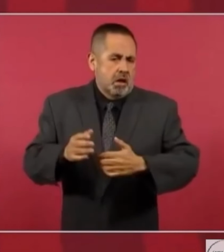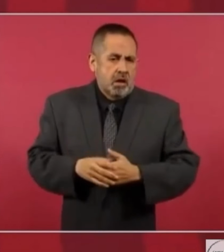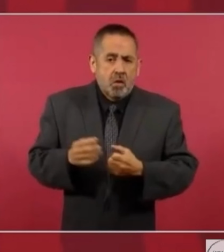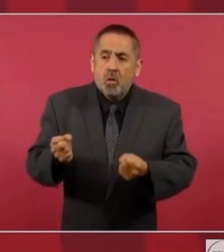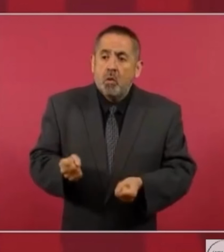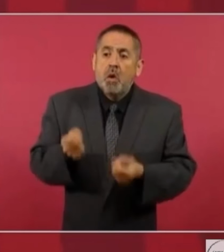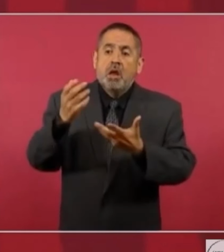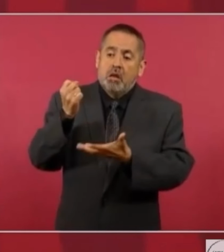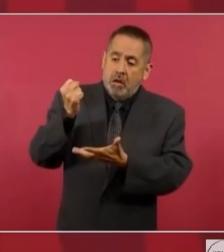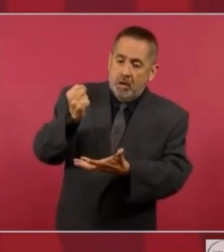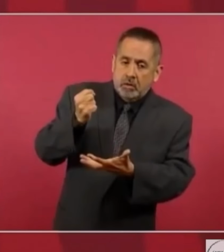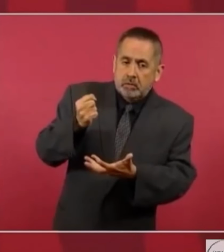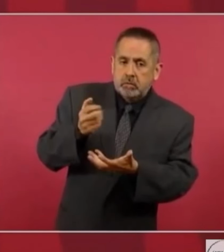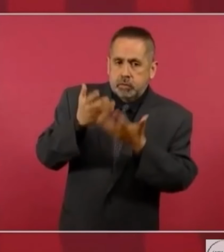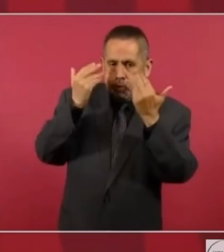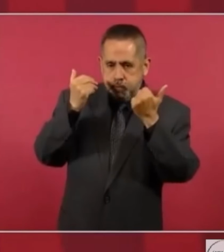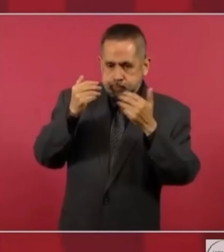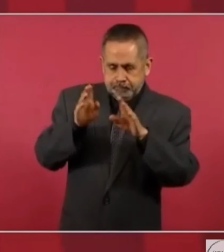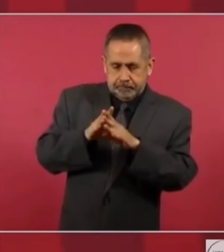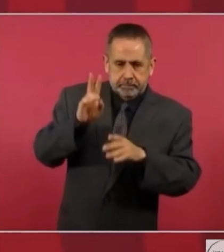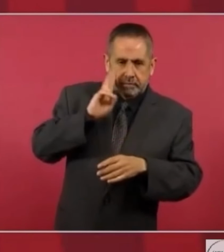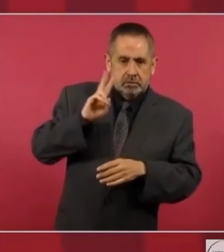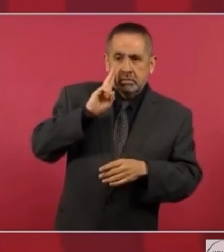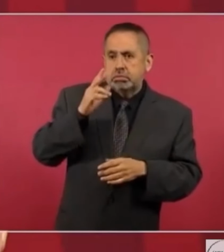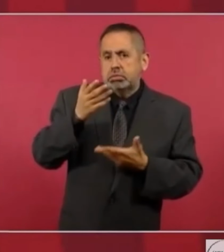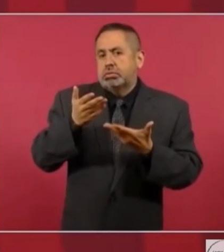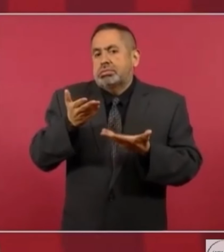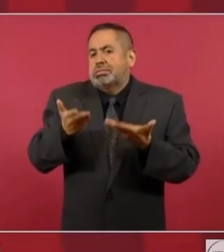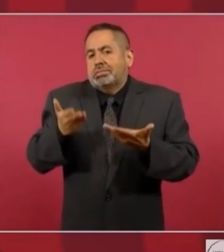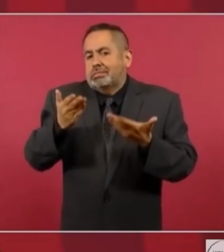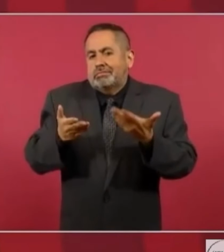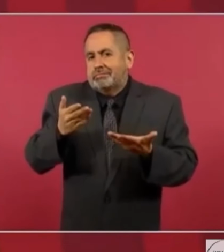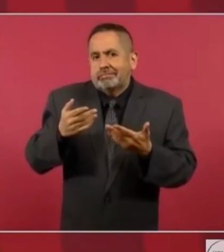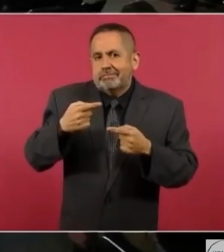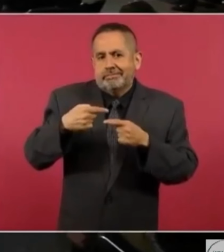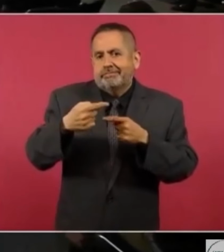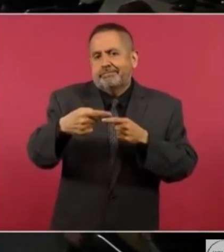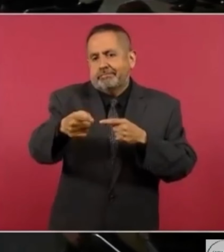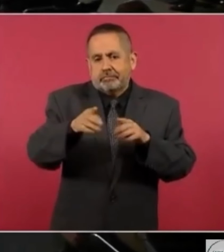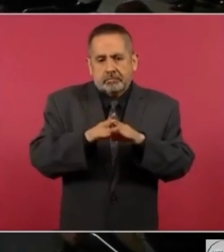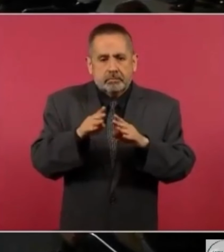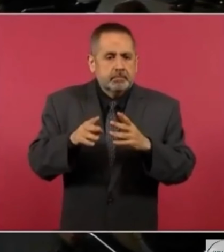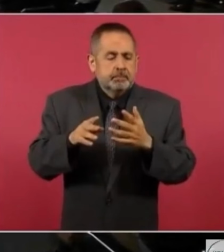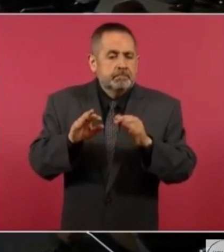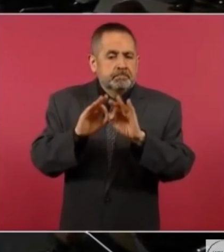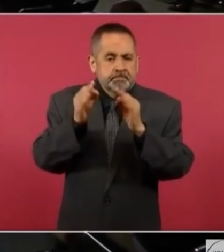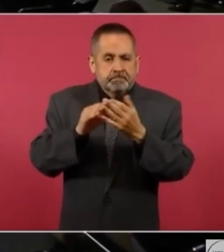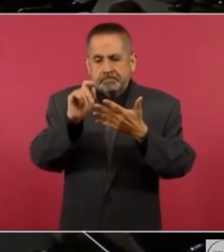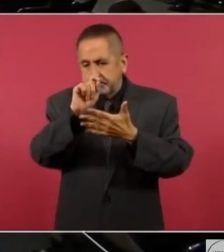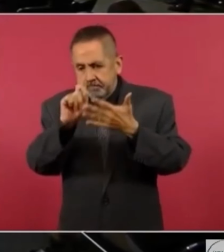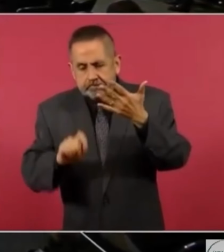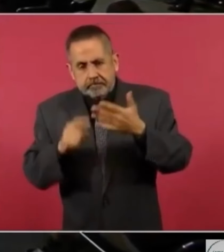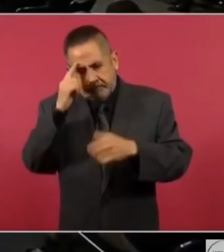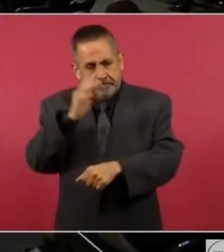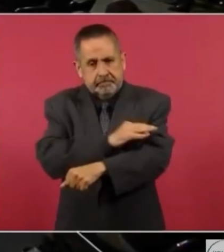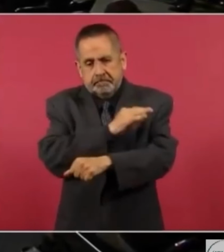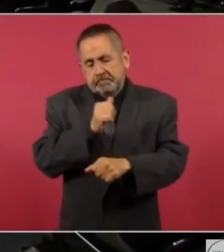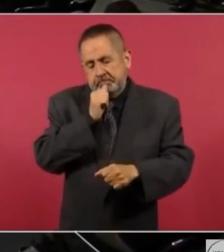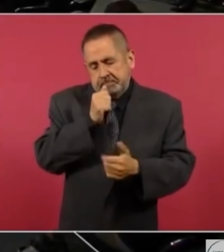de ese presupuesto? Está por verse, de acuerdo precisamente al esquema vacunal que en su momento será